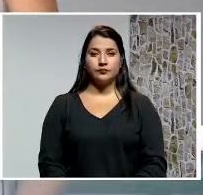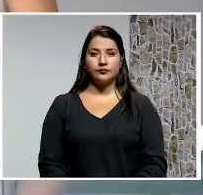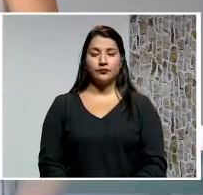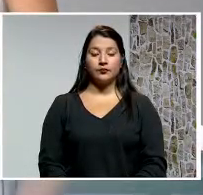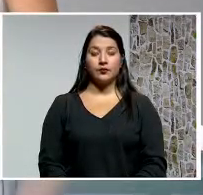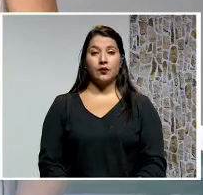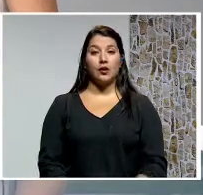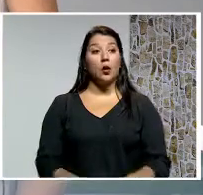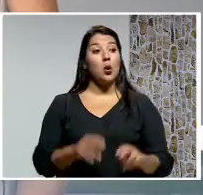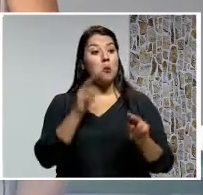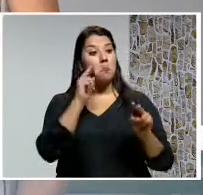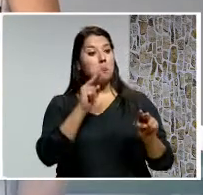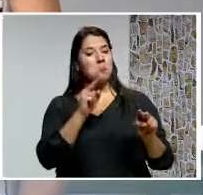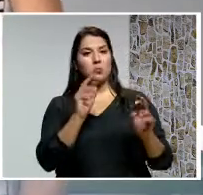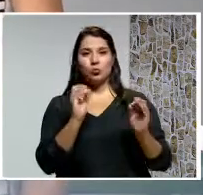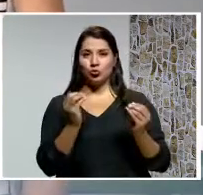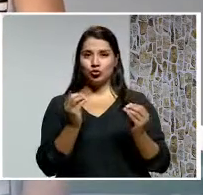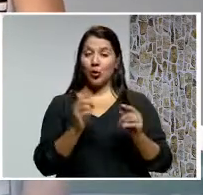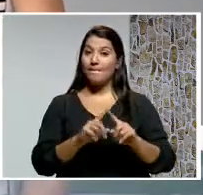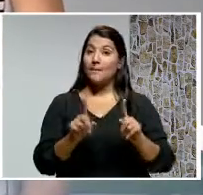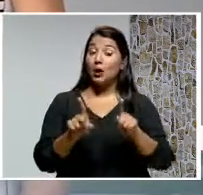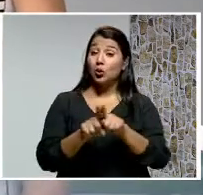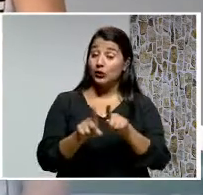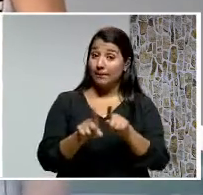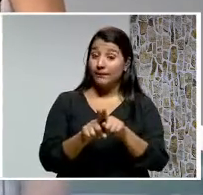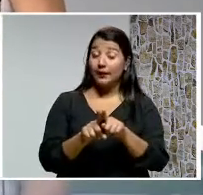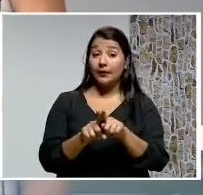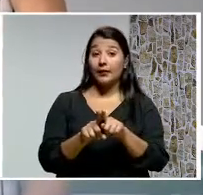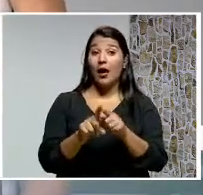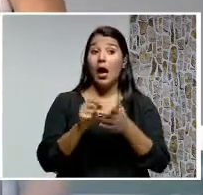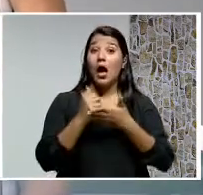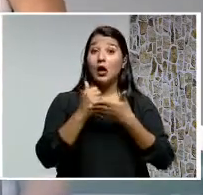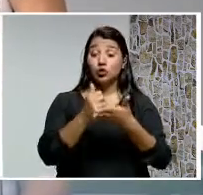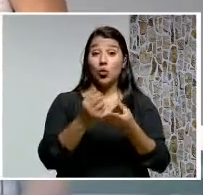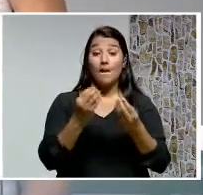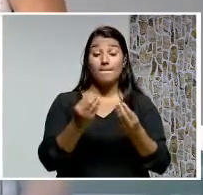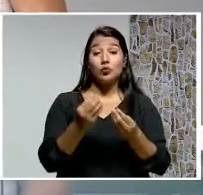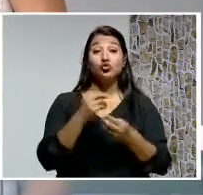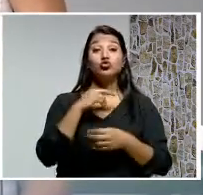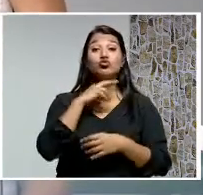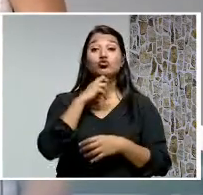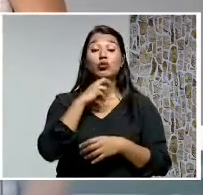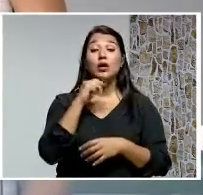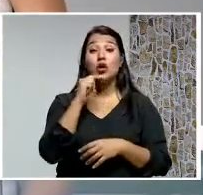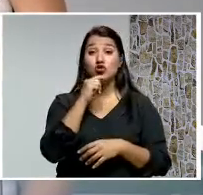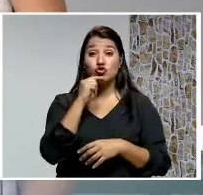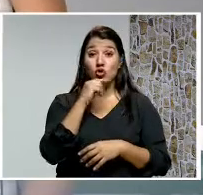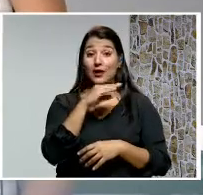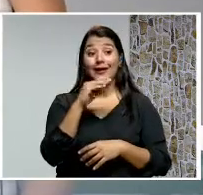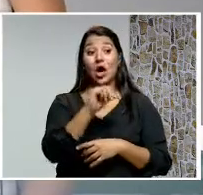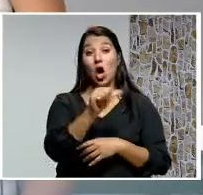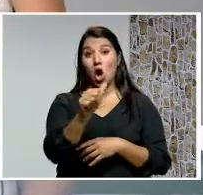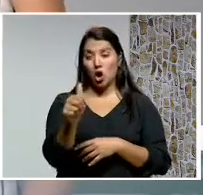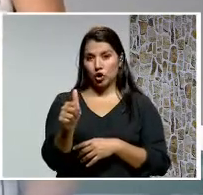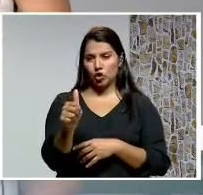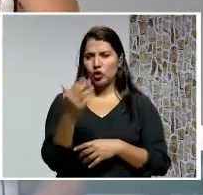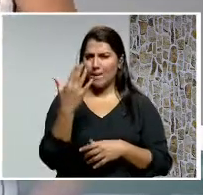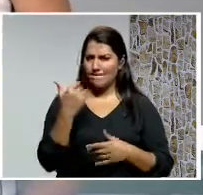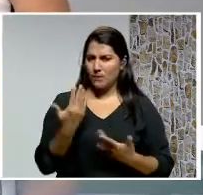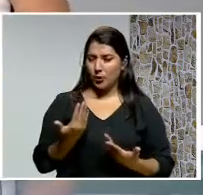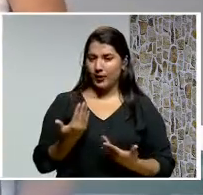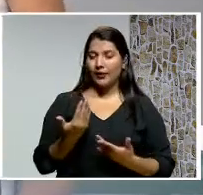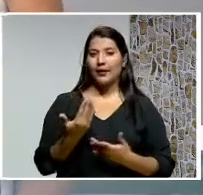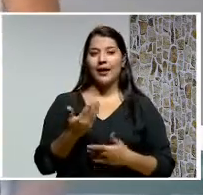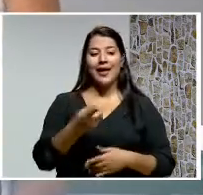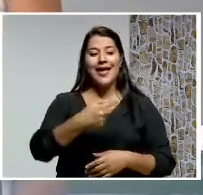Son muy vistosas, pero también muy útiles las ranas rojas y otro tipo de anfibio, porque son un